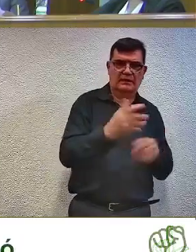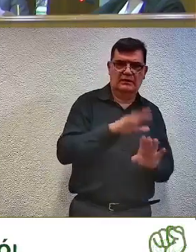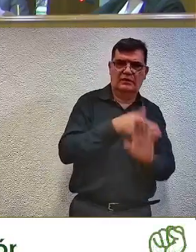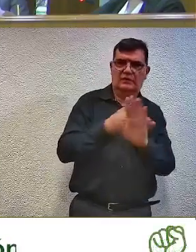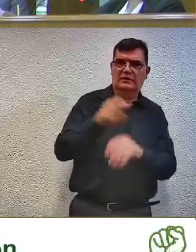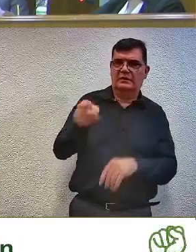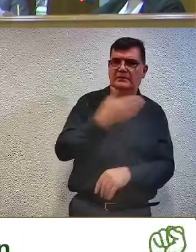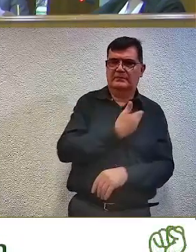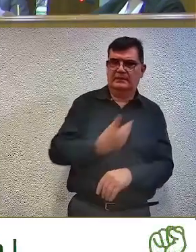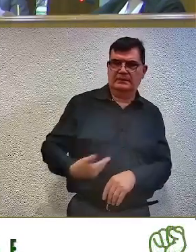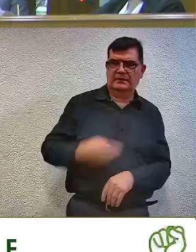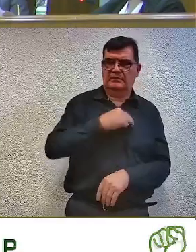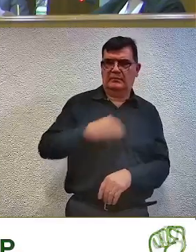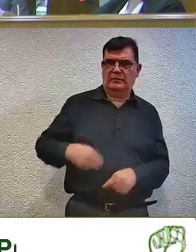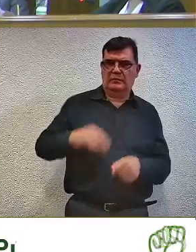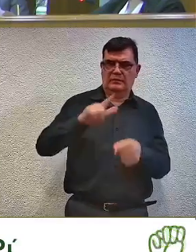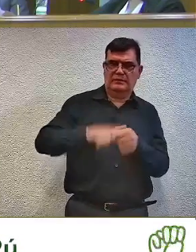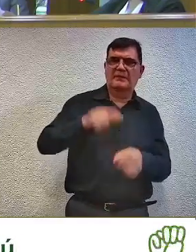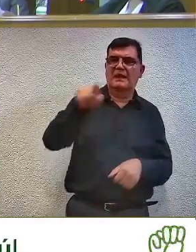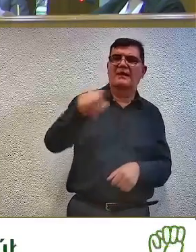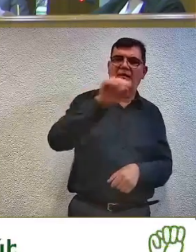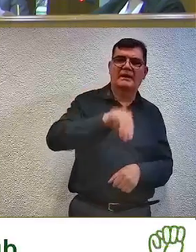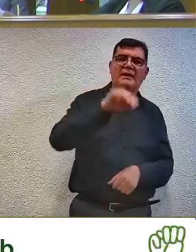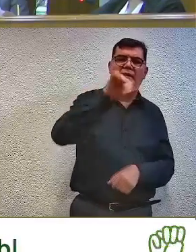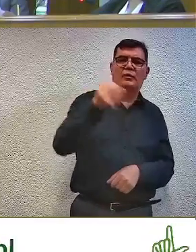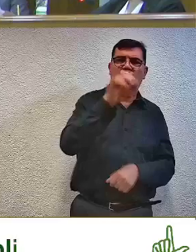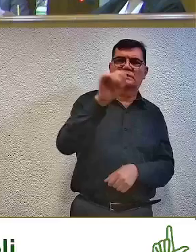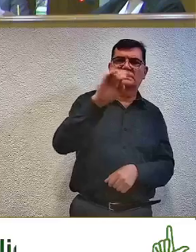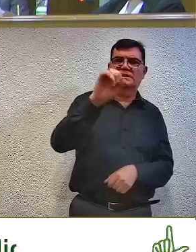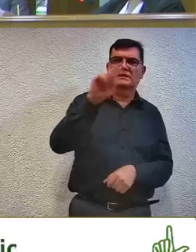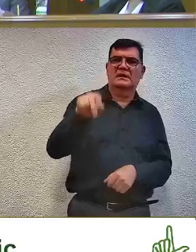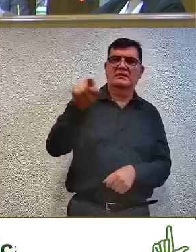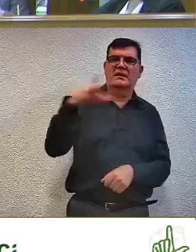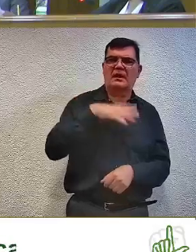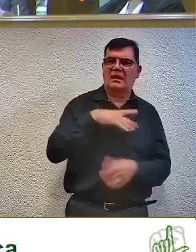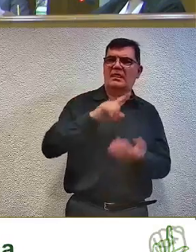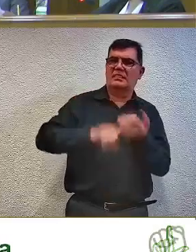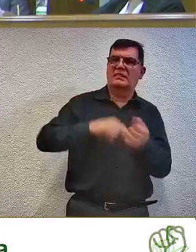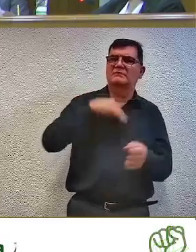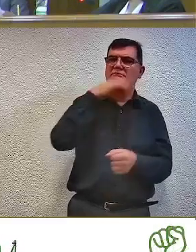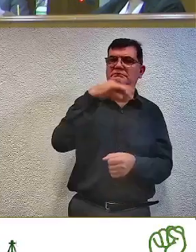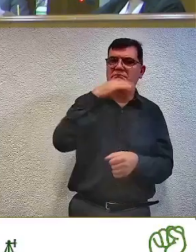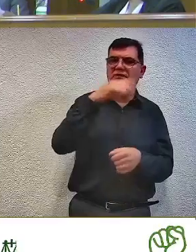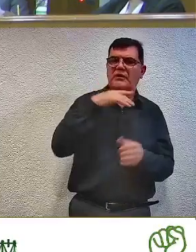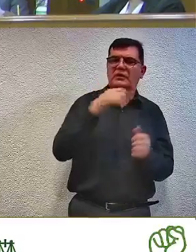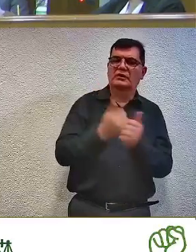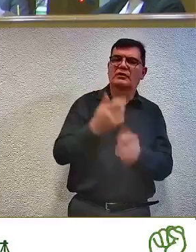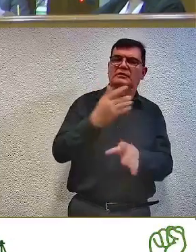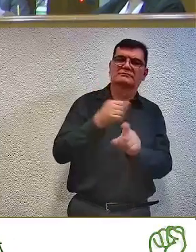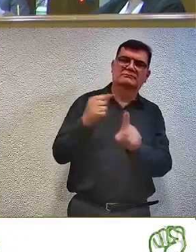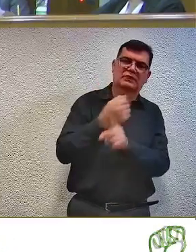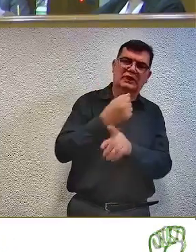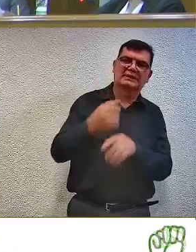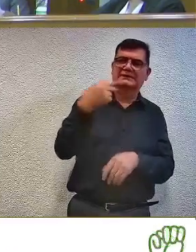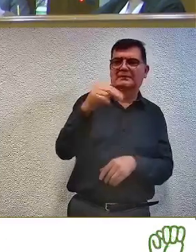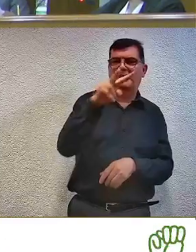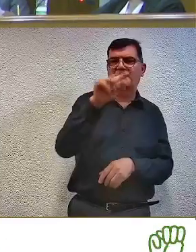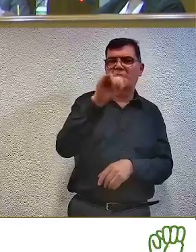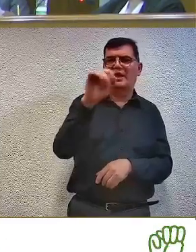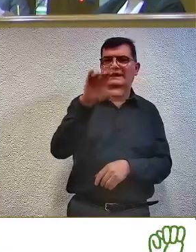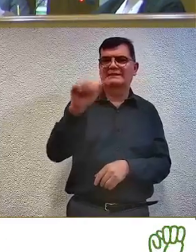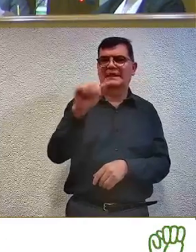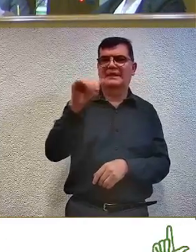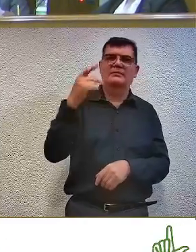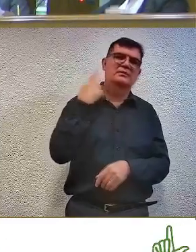de la Presidencia Municipal de Juchitán, Guerrero, por presuntos actos constitutivos de violencia política. Dichos actos se habrían